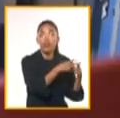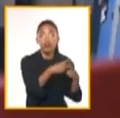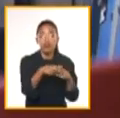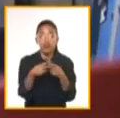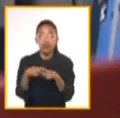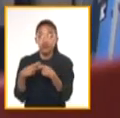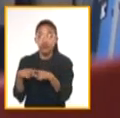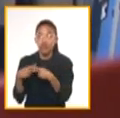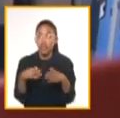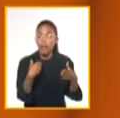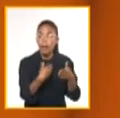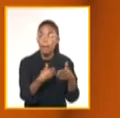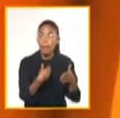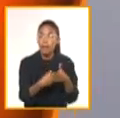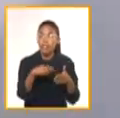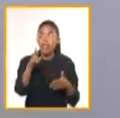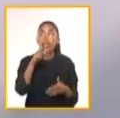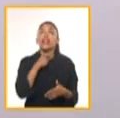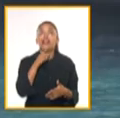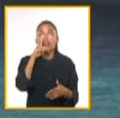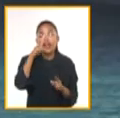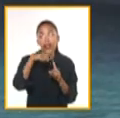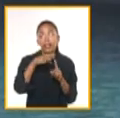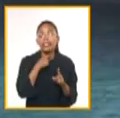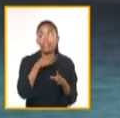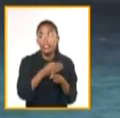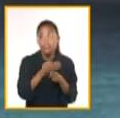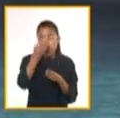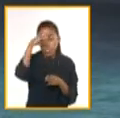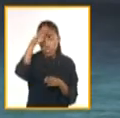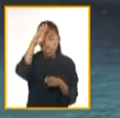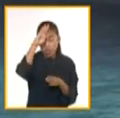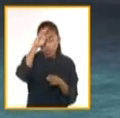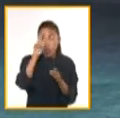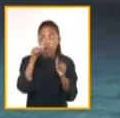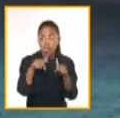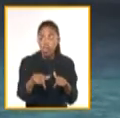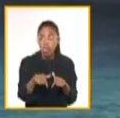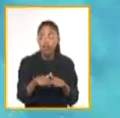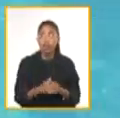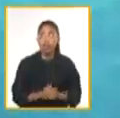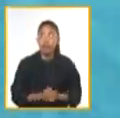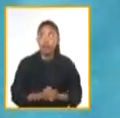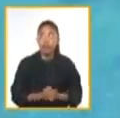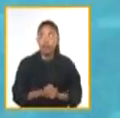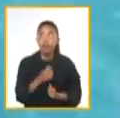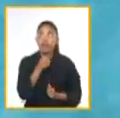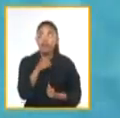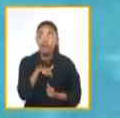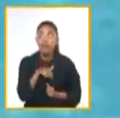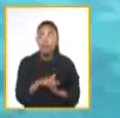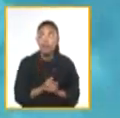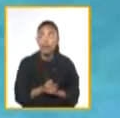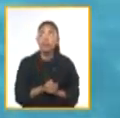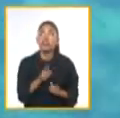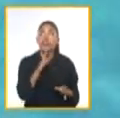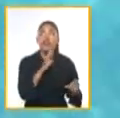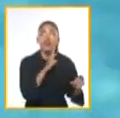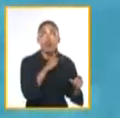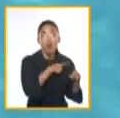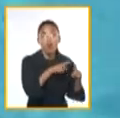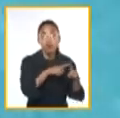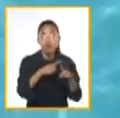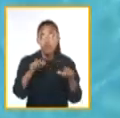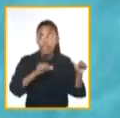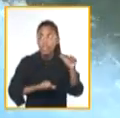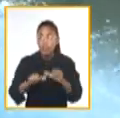Rentén, Santiago de Cuba. La Organización Superior de Dirección Empresarial de Aguas y Saneamiento activó